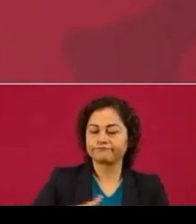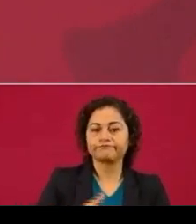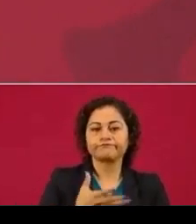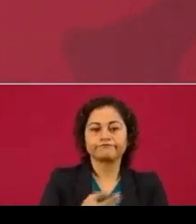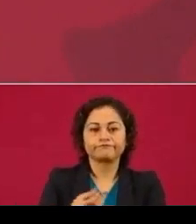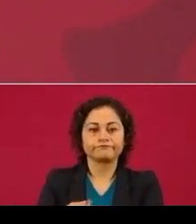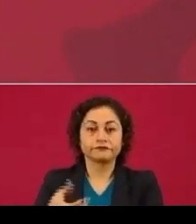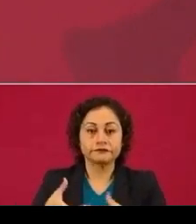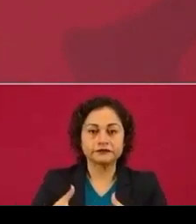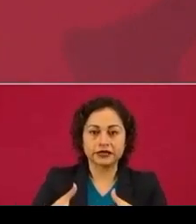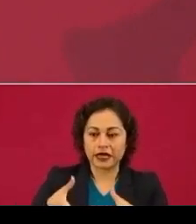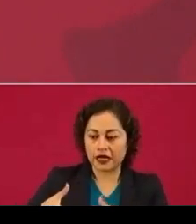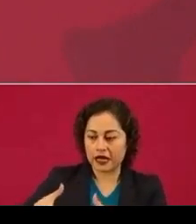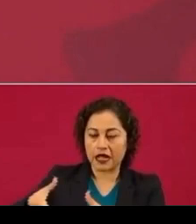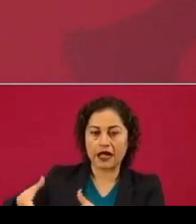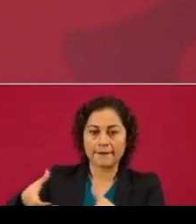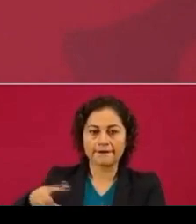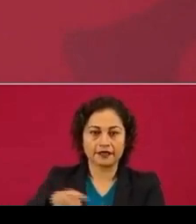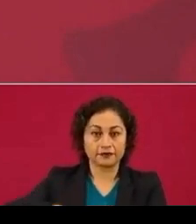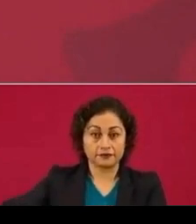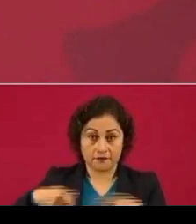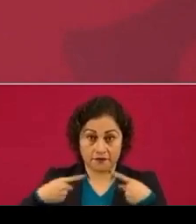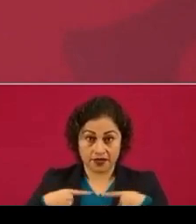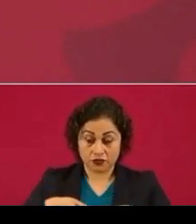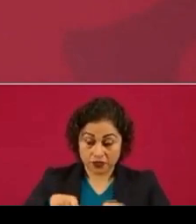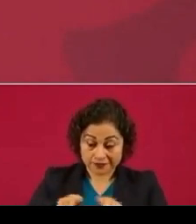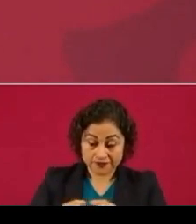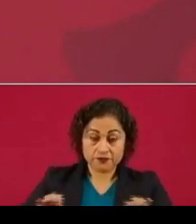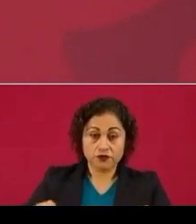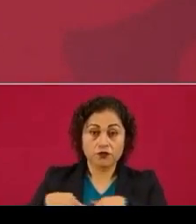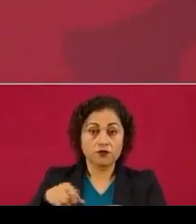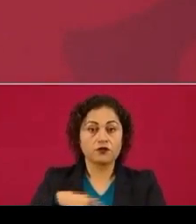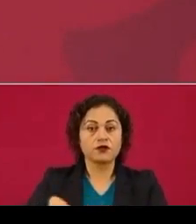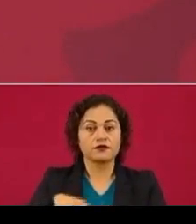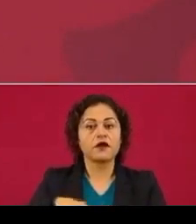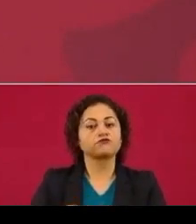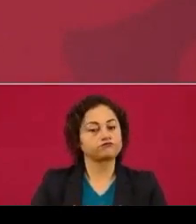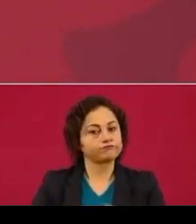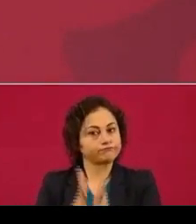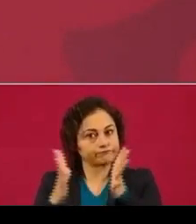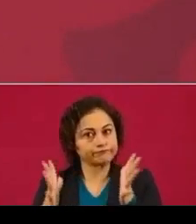con la participación de la gente, caminos de concreto,